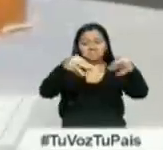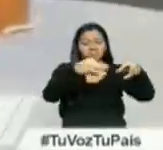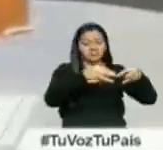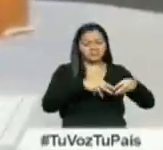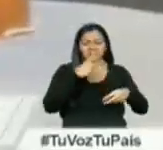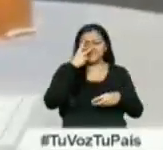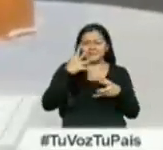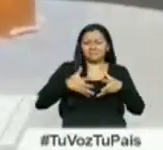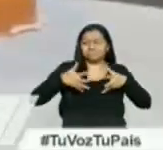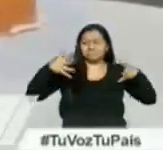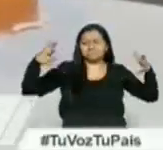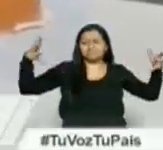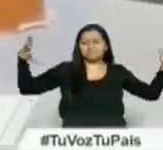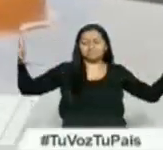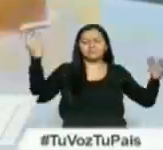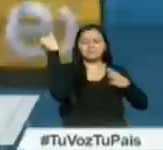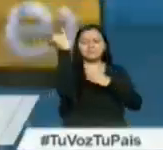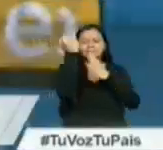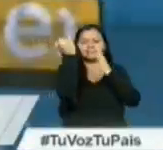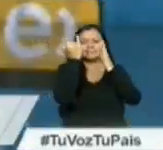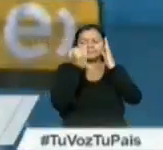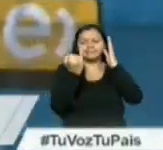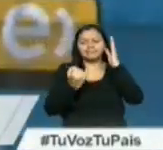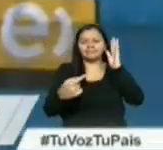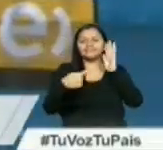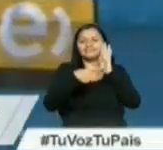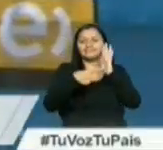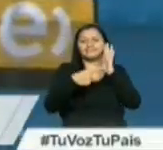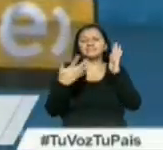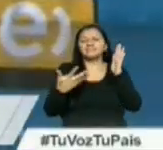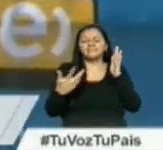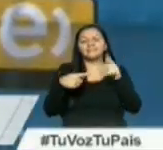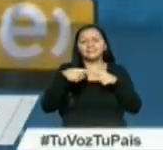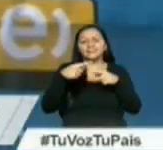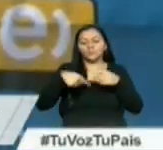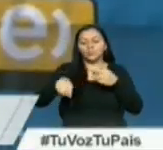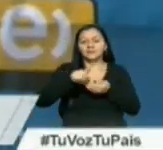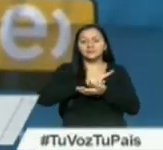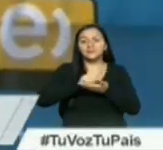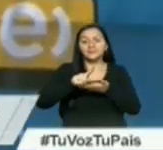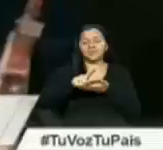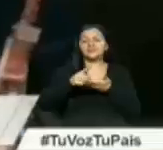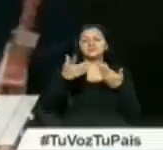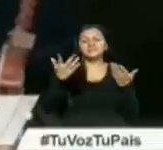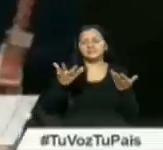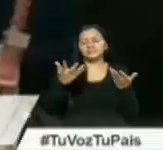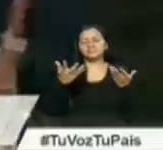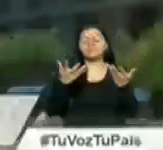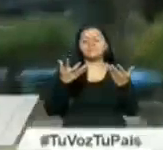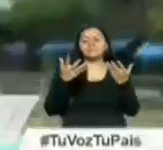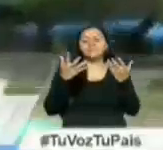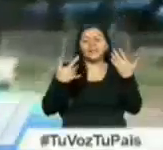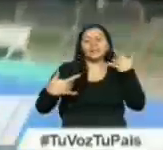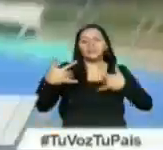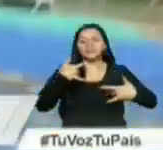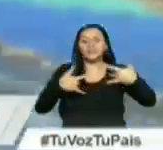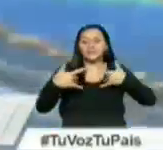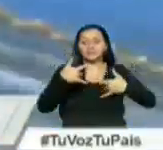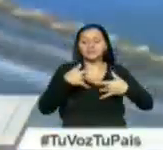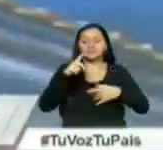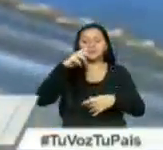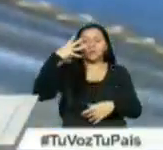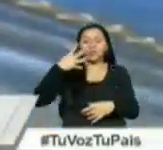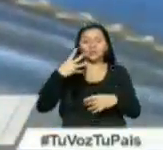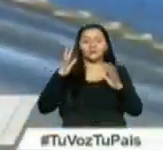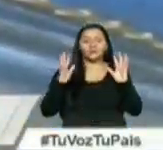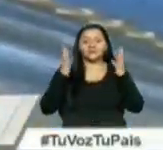de la mano del Festival de Arte Urbano Hecho en Casa, que se celebra esta semana en la capital chilena. En su cuarto aniversario, el festival busca